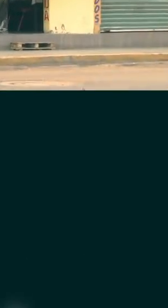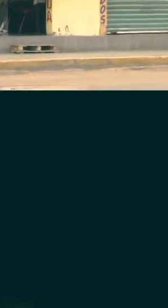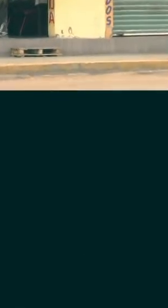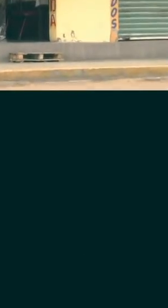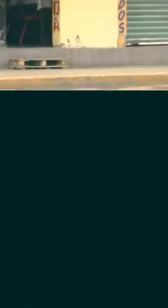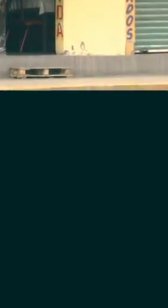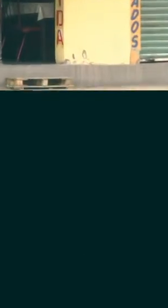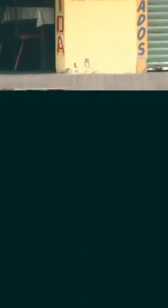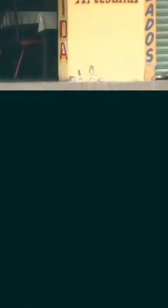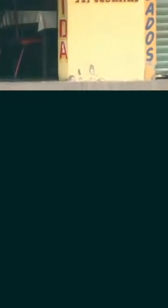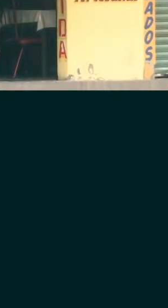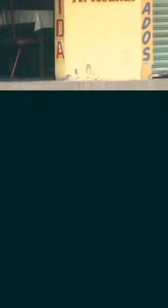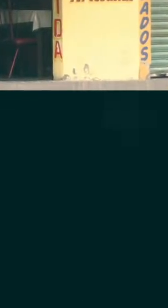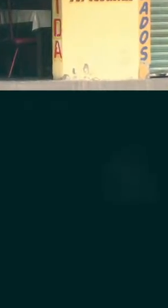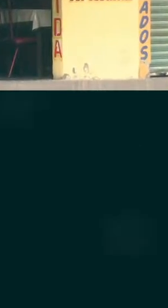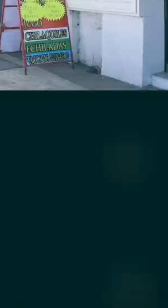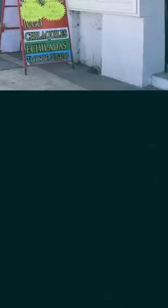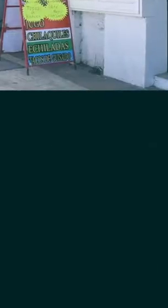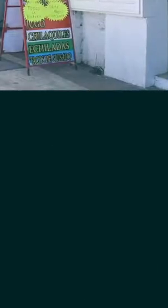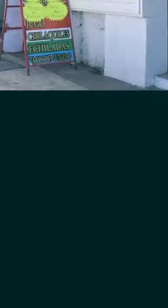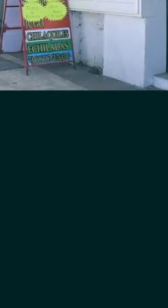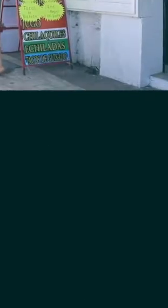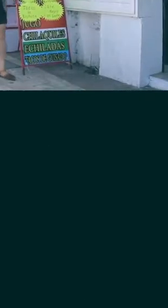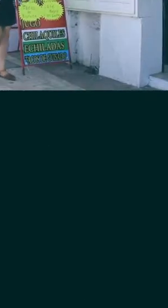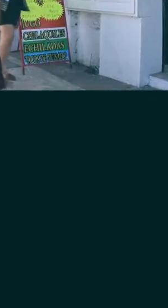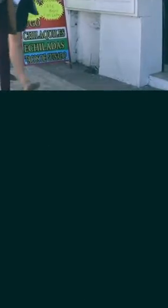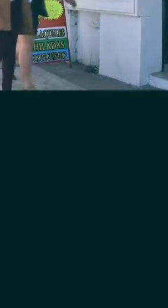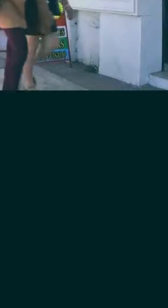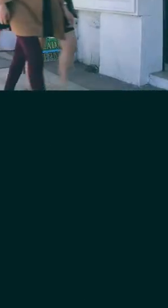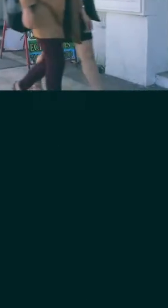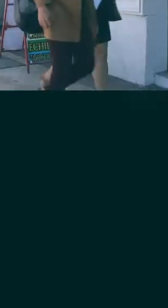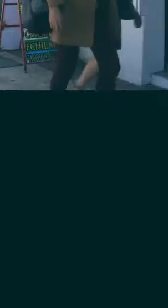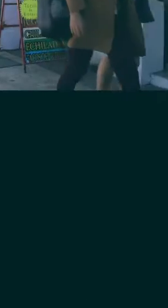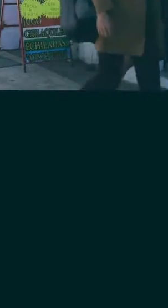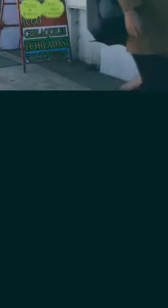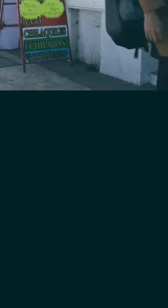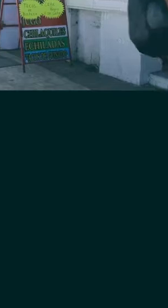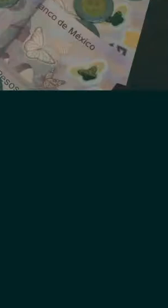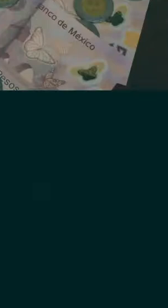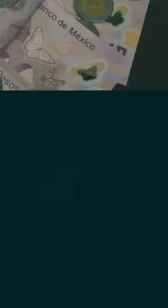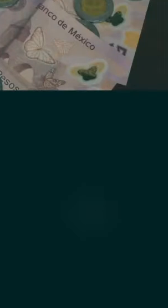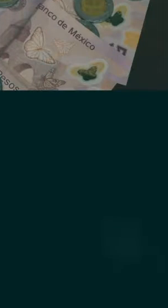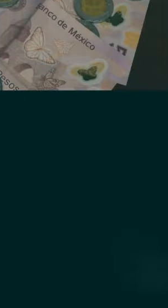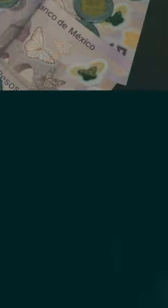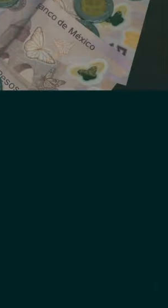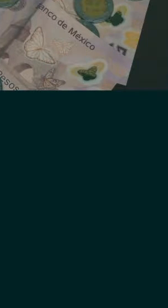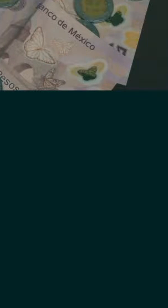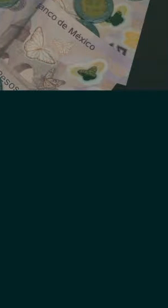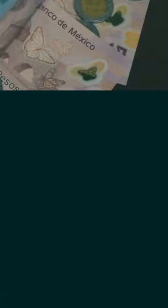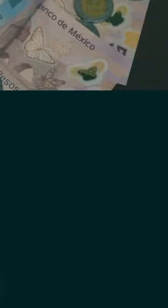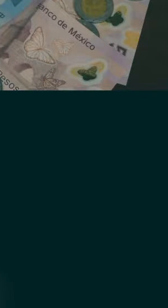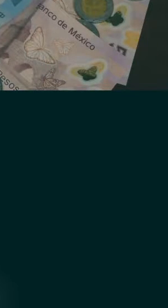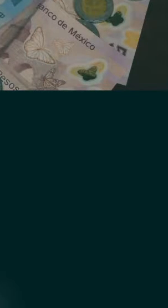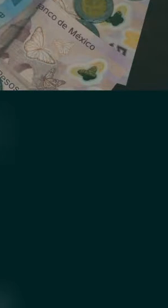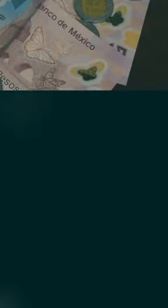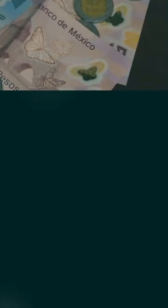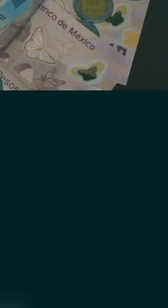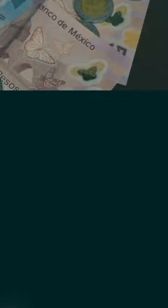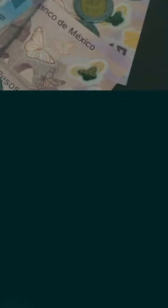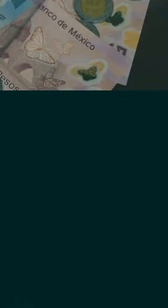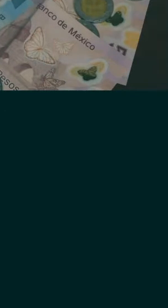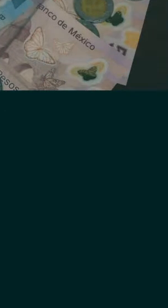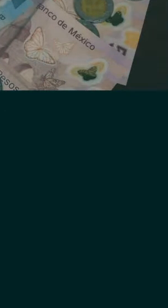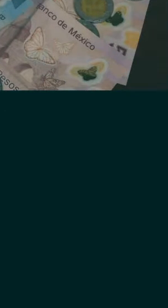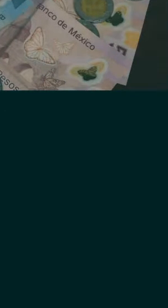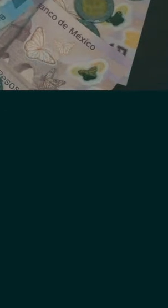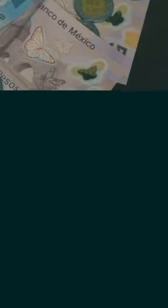1,000,000 de créditos a pequeñas empresas que tengan a sus trabajadores con seguridad social. A partir del 4 de mayo otorgarán 25,000 pesos vía